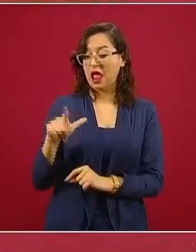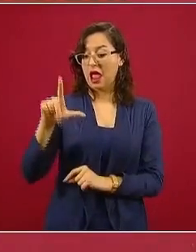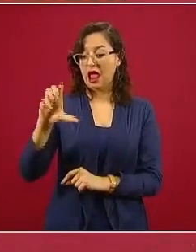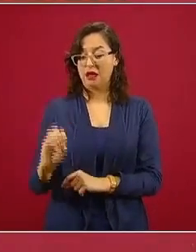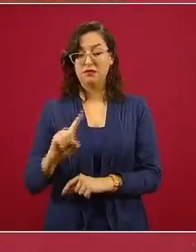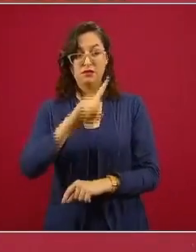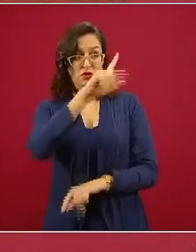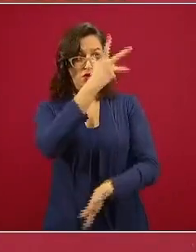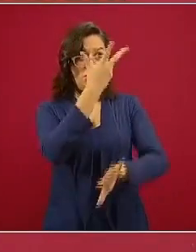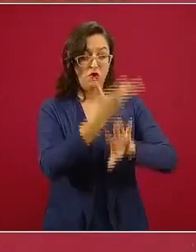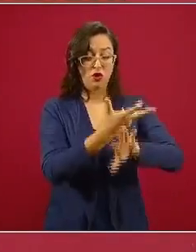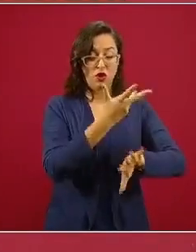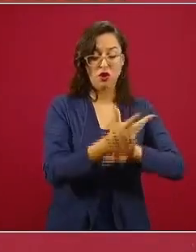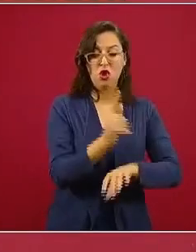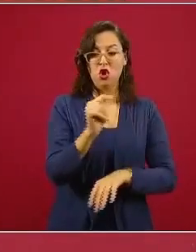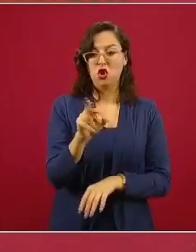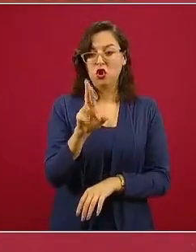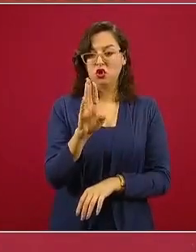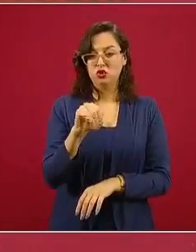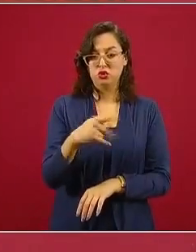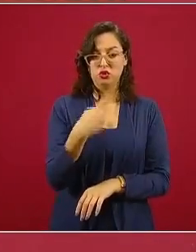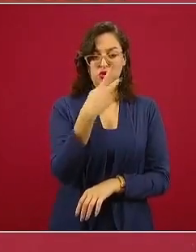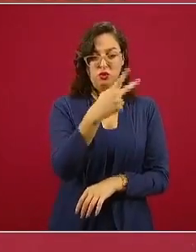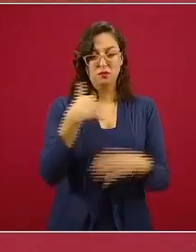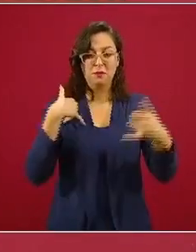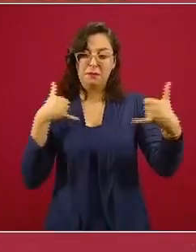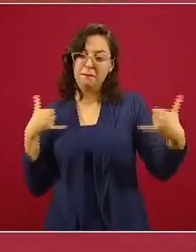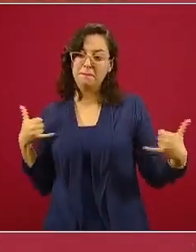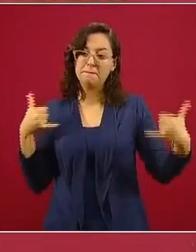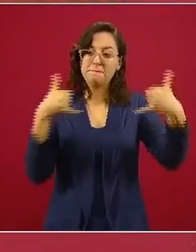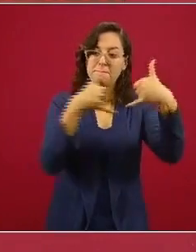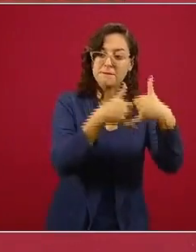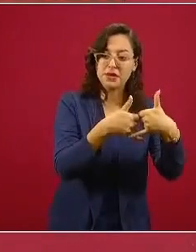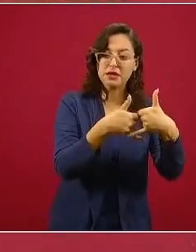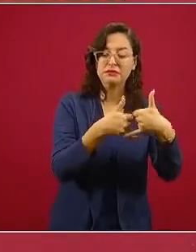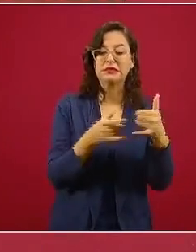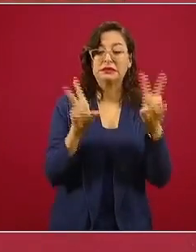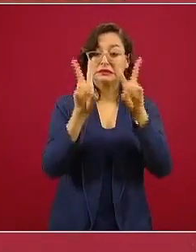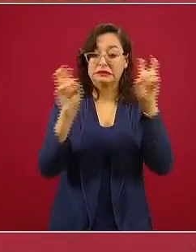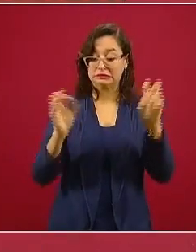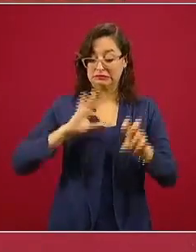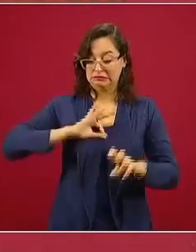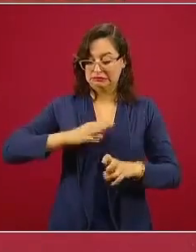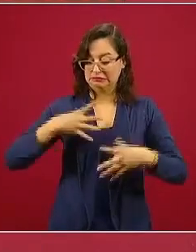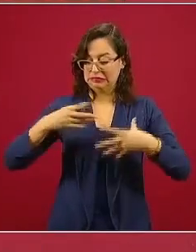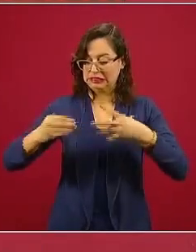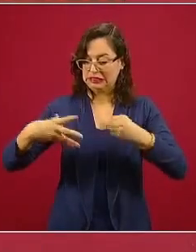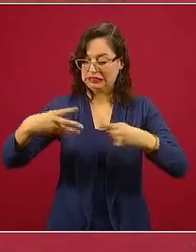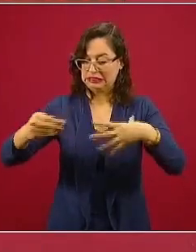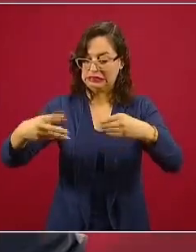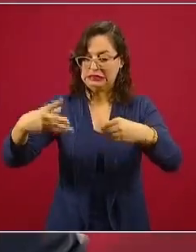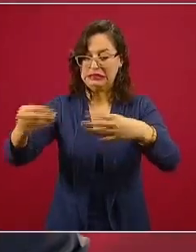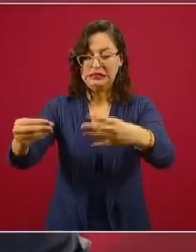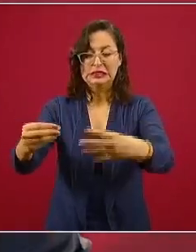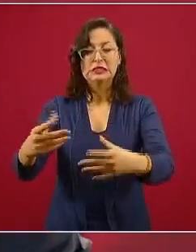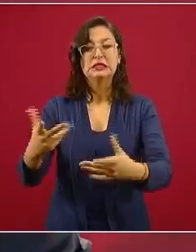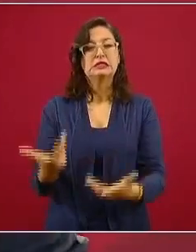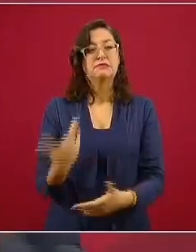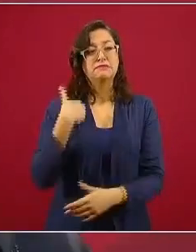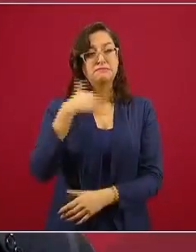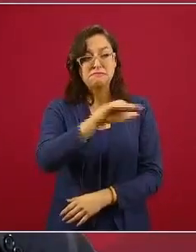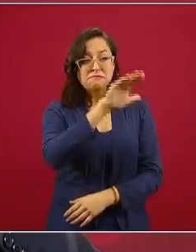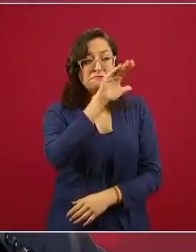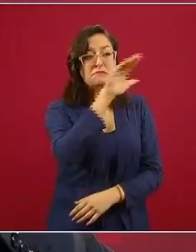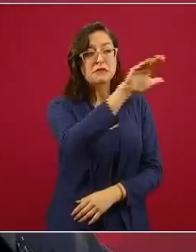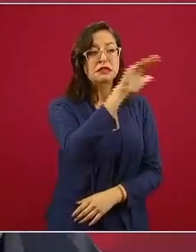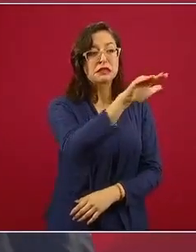llamada que ustedes recordarán se hizo con motivo de la pandemia para solicitar a Estados Unidos su respaldo para